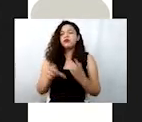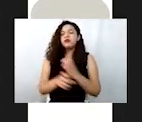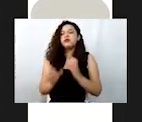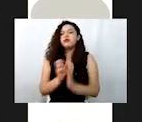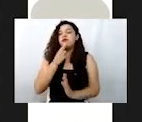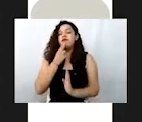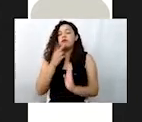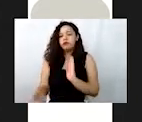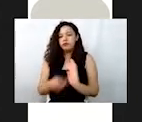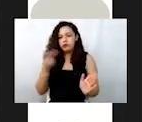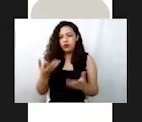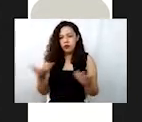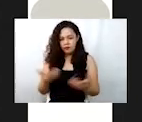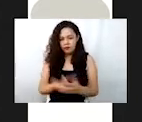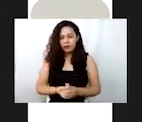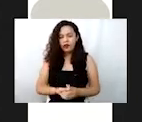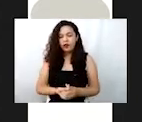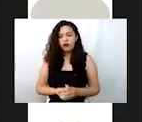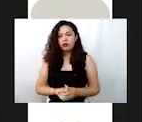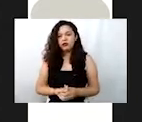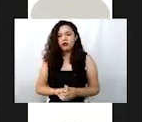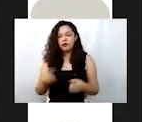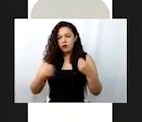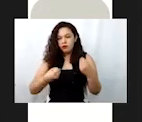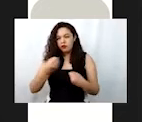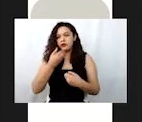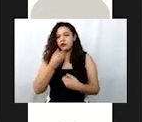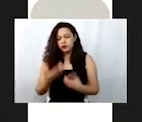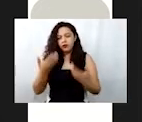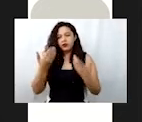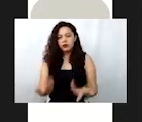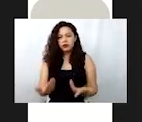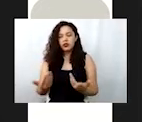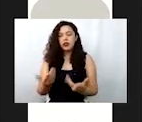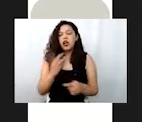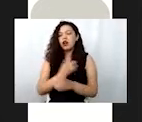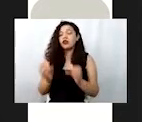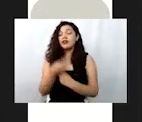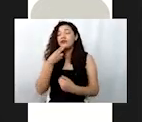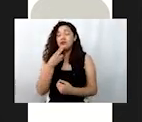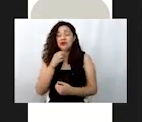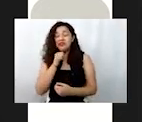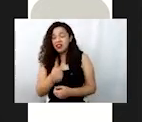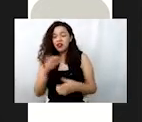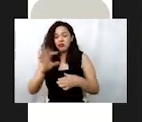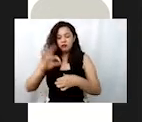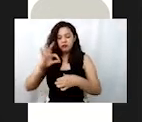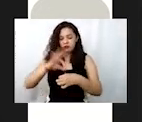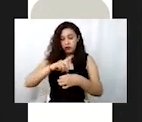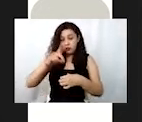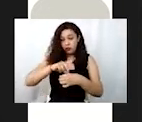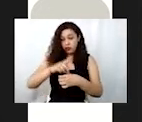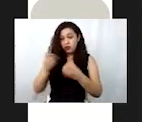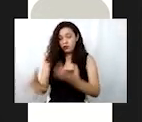reutilizables, mantener el automóvil en buen estado, donar lo que no se utiliza, ser amigable con el medio